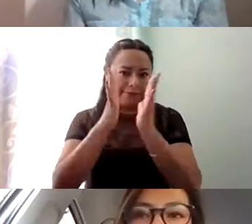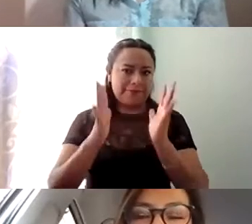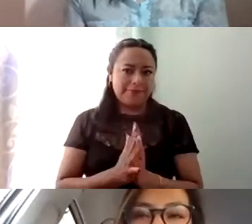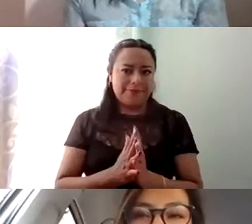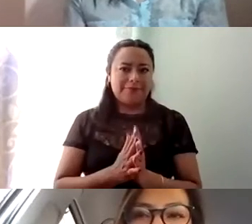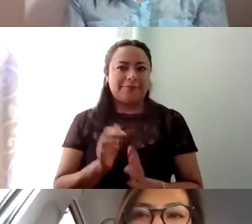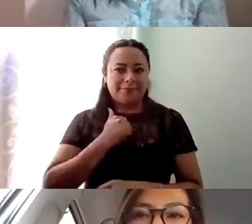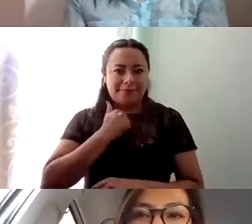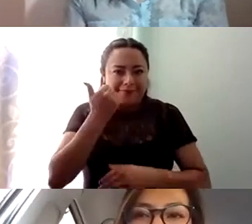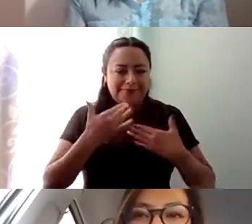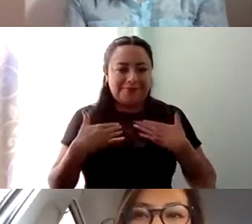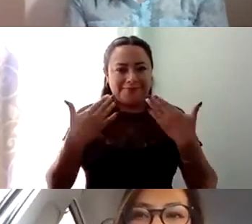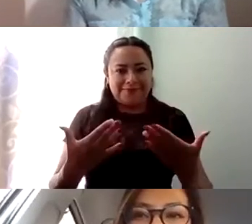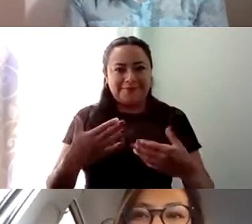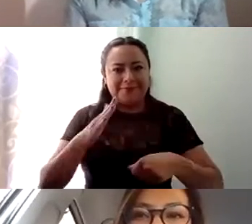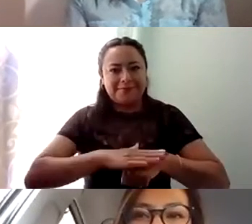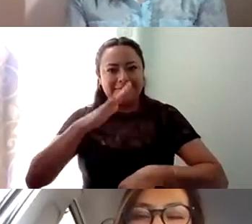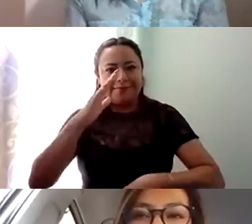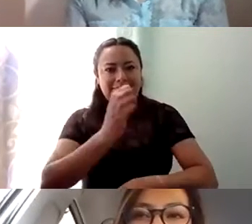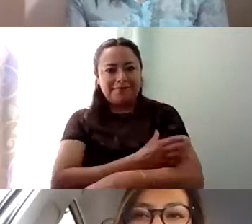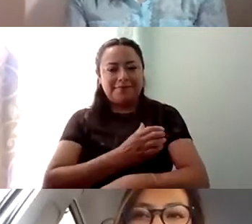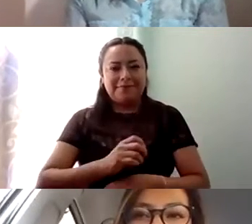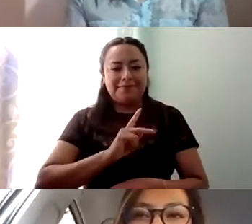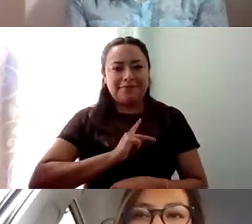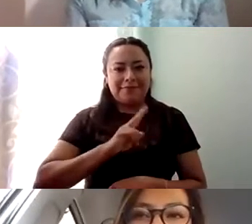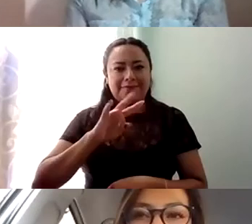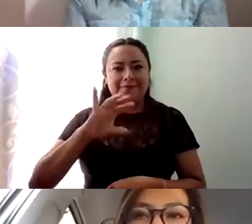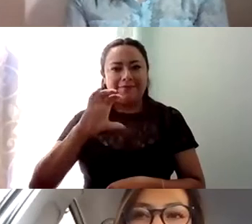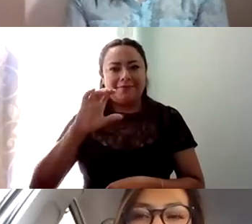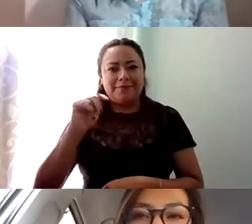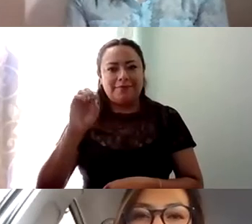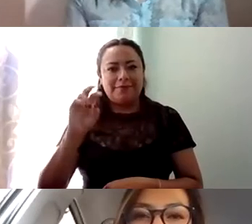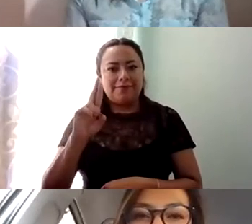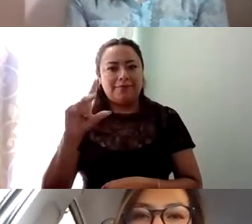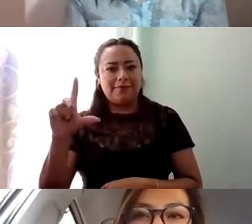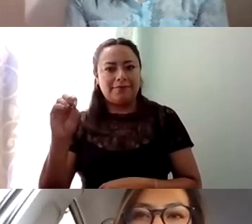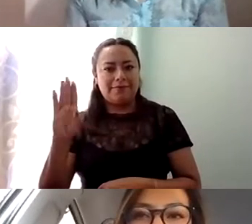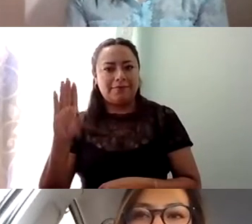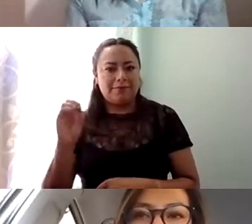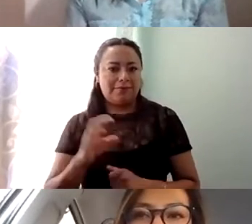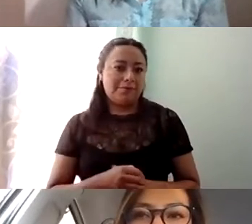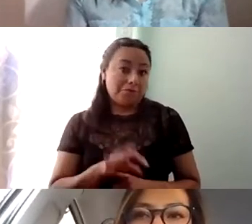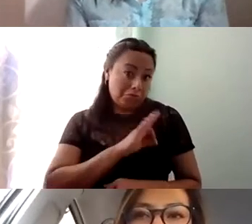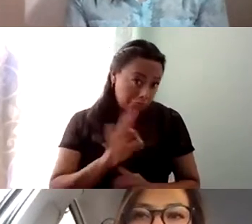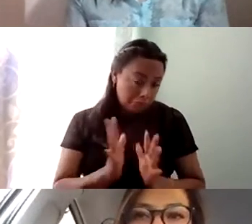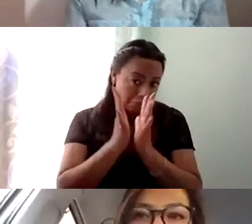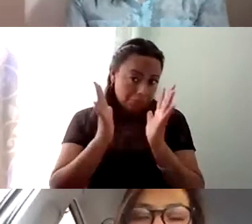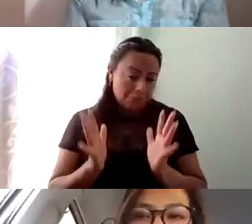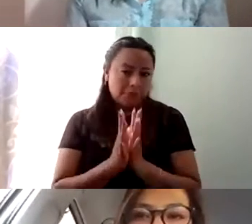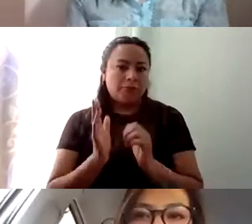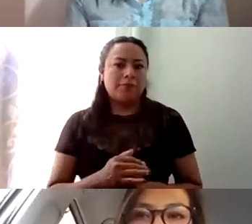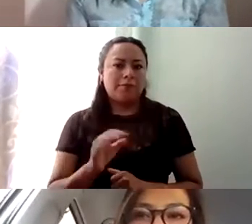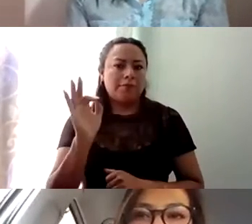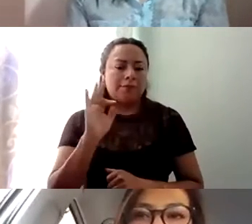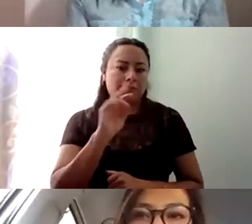todo del diputado con mi compañero Víctor Hugo Lobo. Si pudiera participar también tal vez haciendo una pregunta,